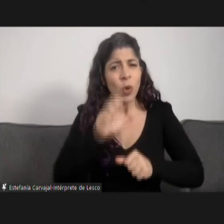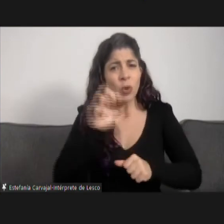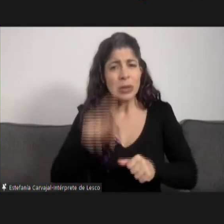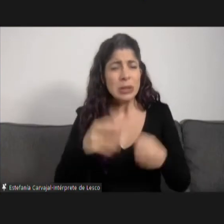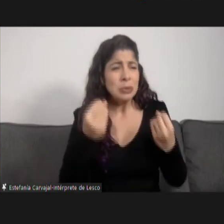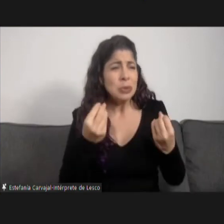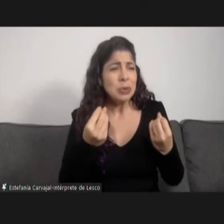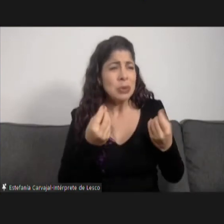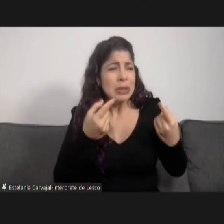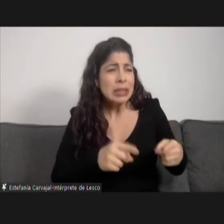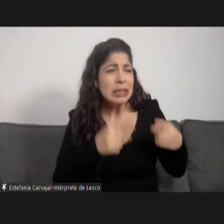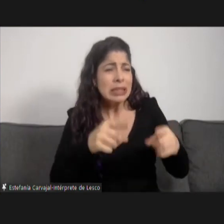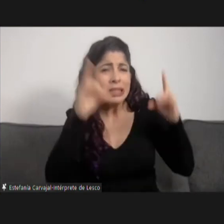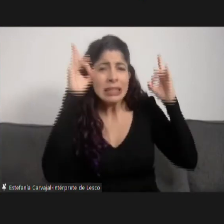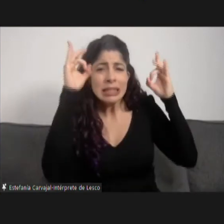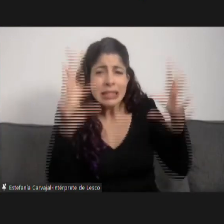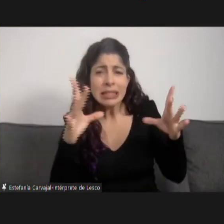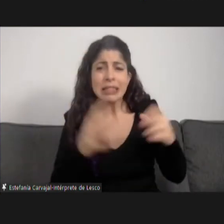tanta